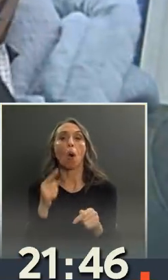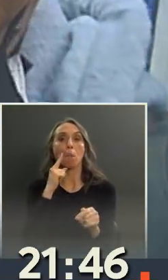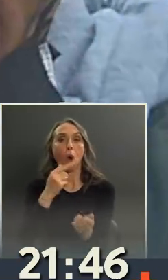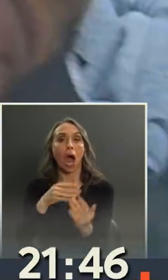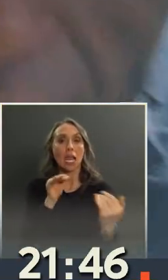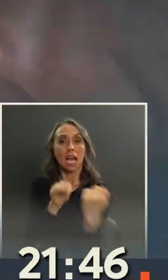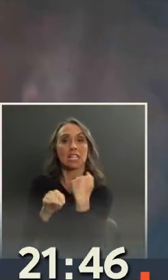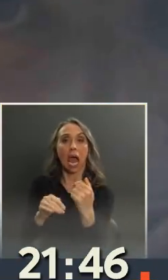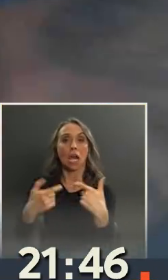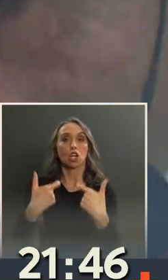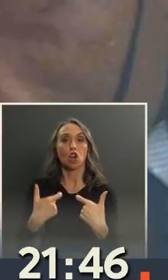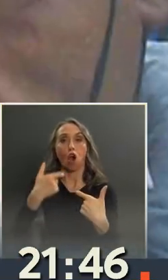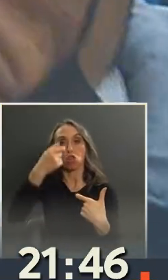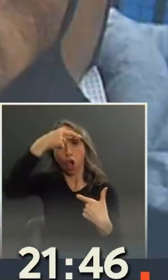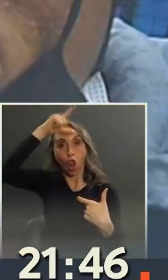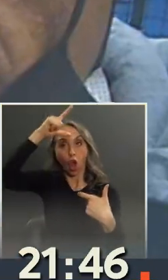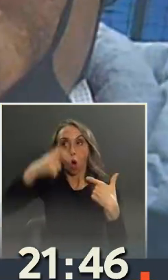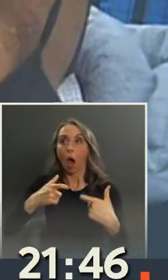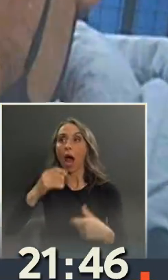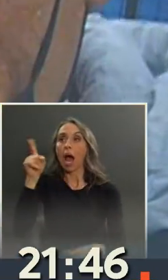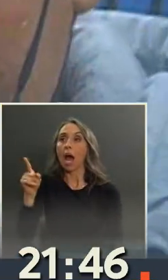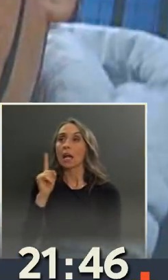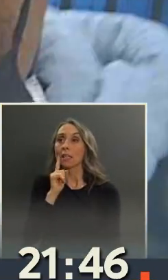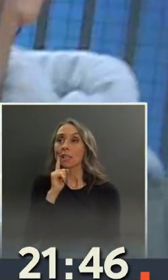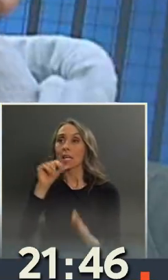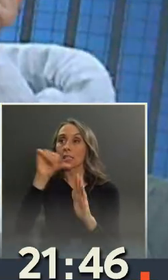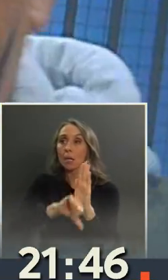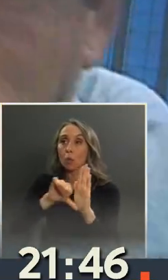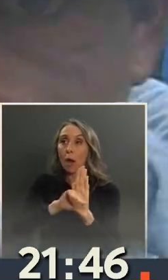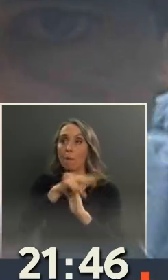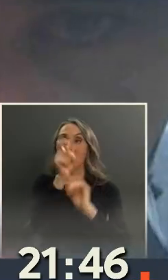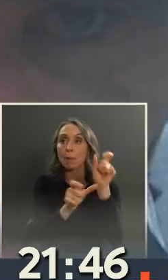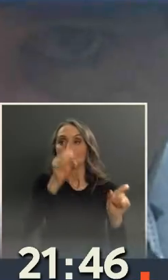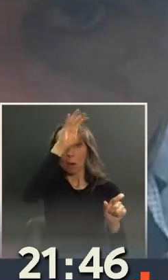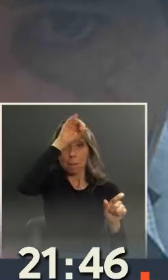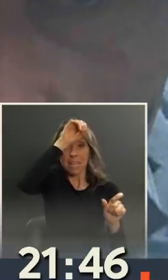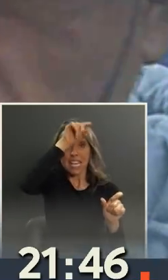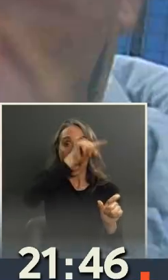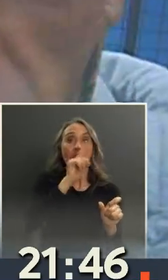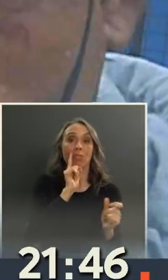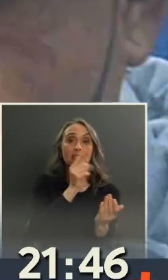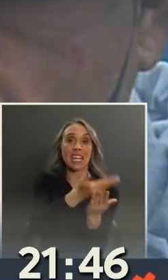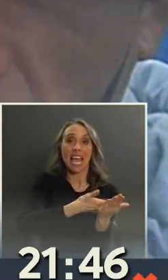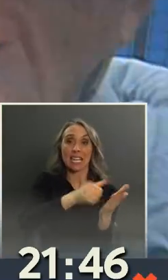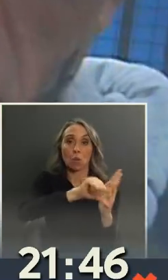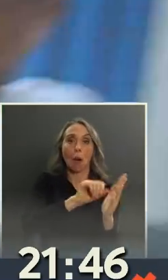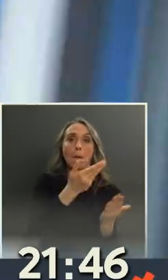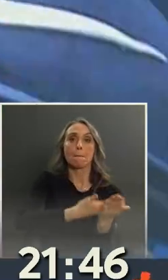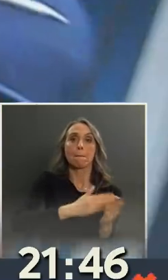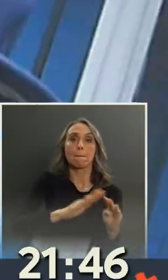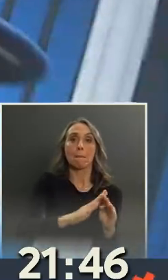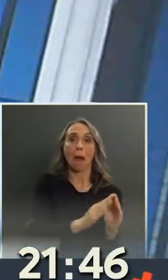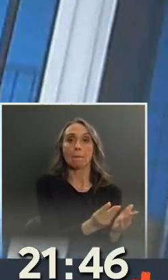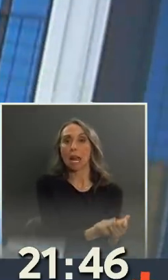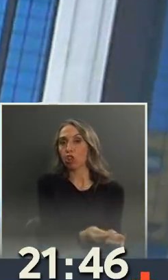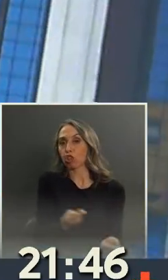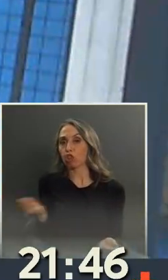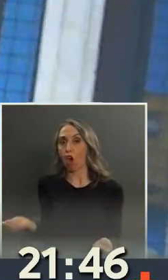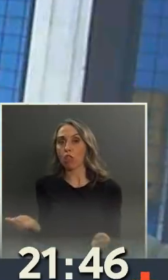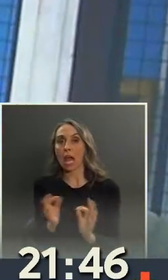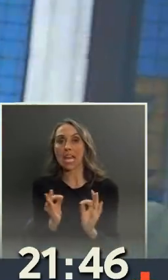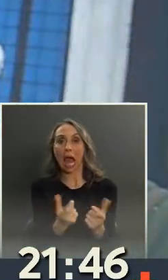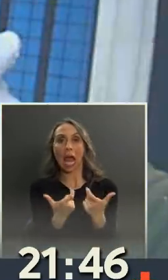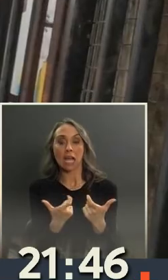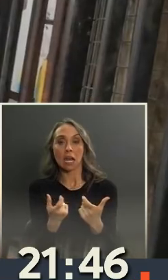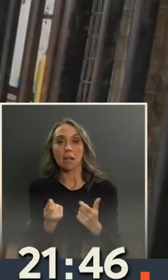La cuarentena de la gente que no, que es de la mina, eso se la dan a ustedes. O sea, no tienen ningún control. Es todo un